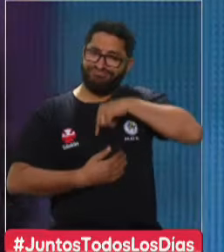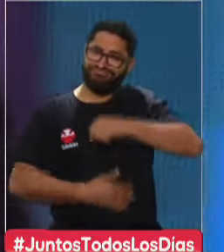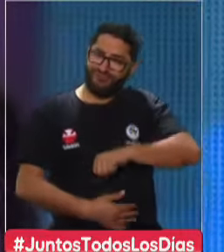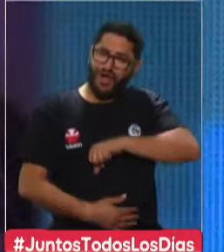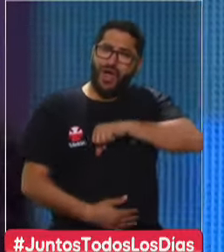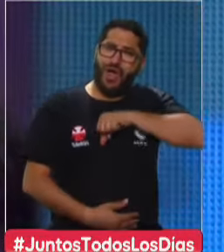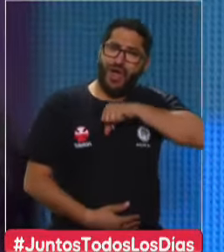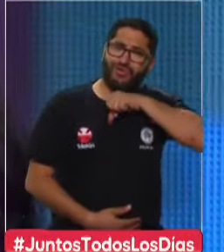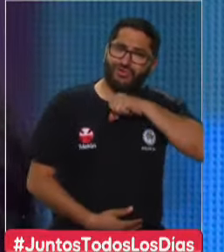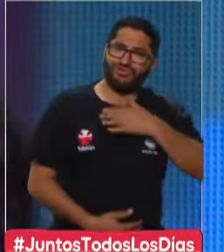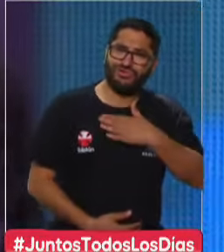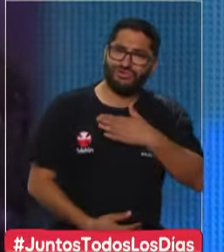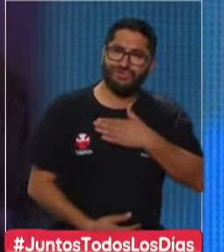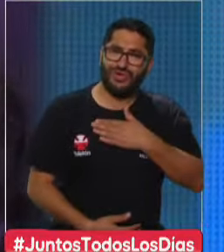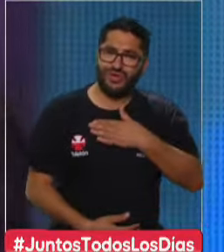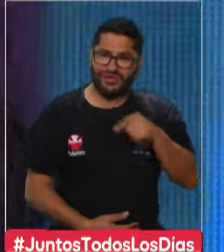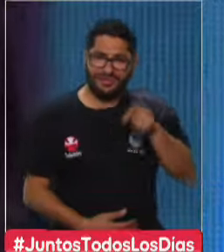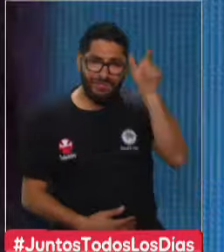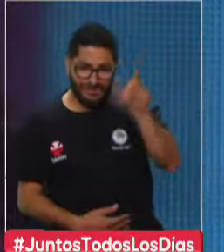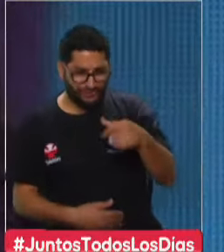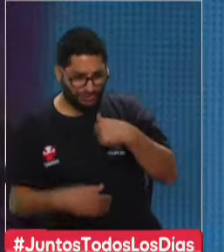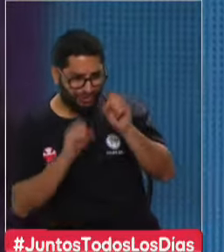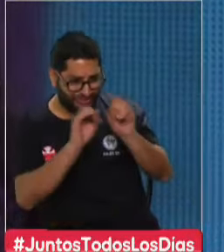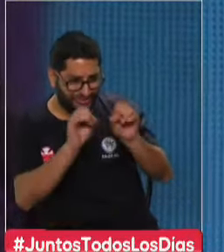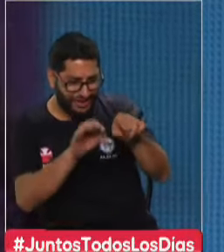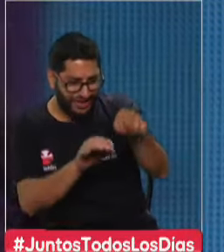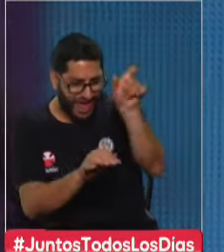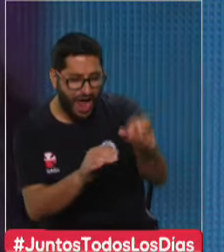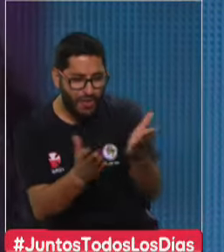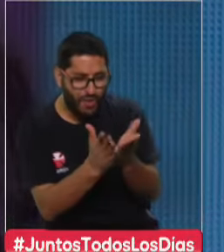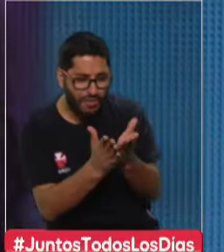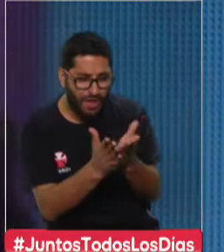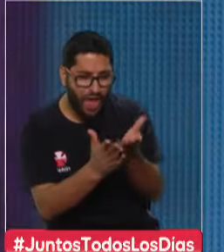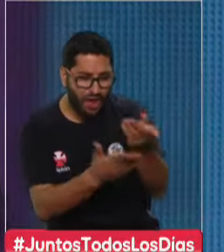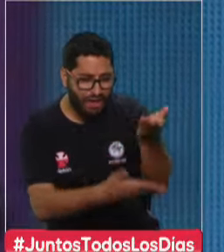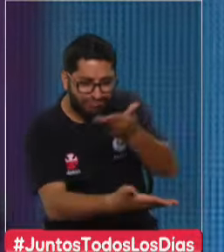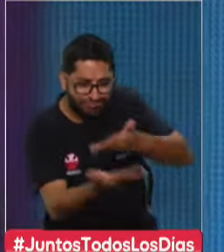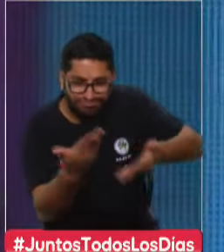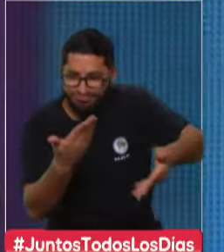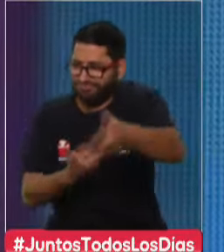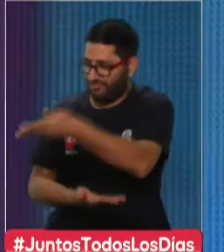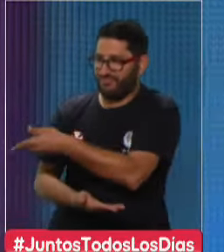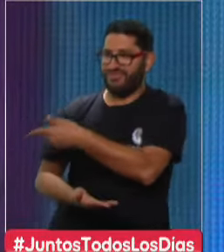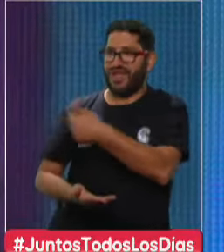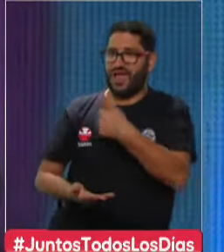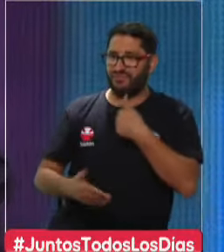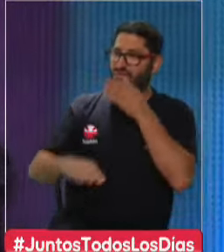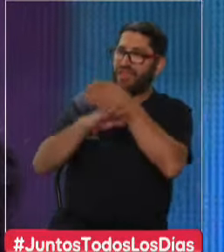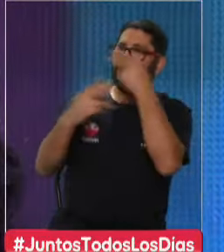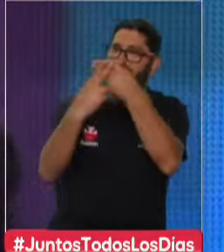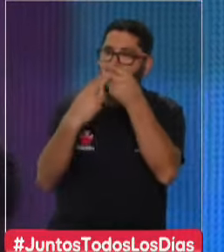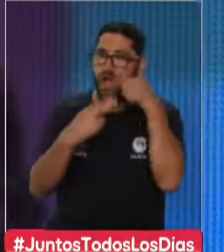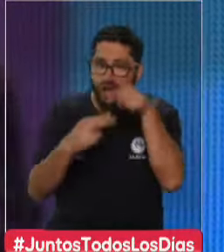qué orgullo que alguien que yo formé hoy día me reciba. ¿Cierto? En Teletón. Yo recuerdo haber estado en el hospital con el Juaco y la Ceci me